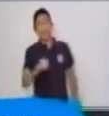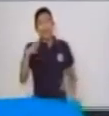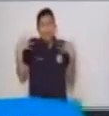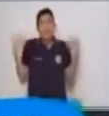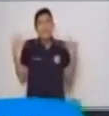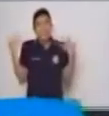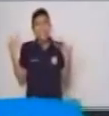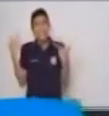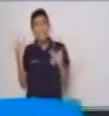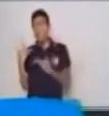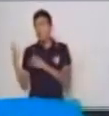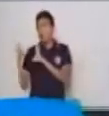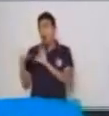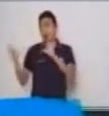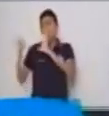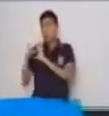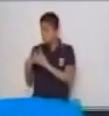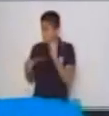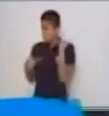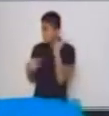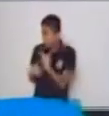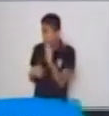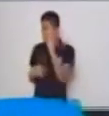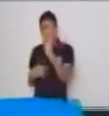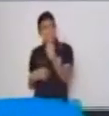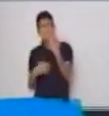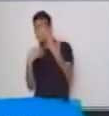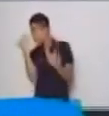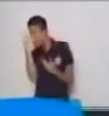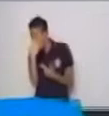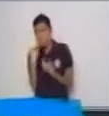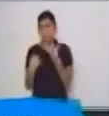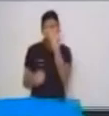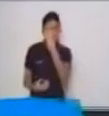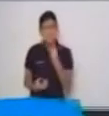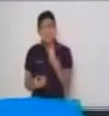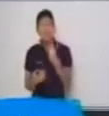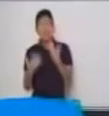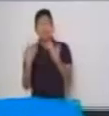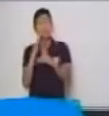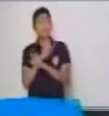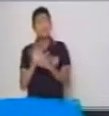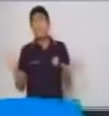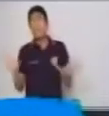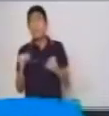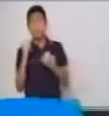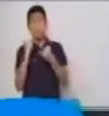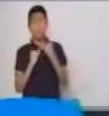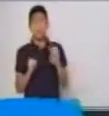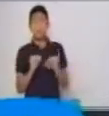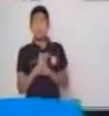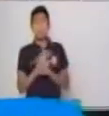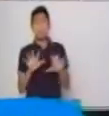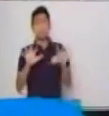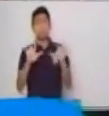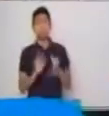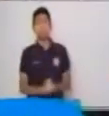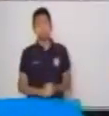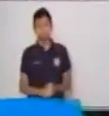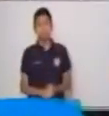todo lo que habían observado y pudieron contar. Y colorín colorado, este cuento se ha